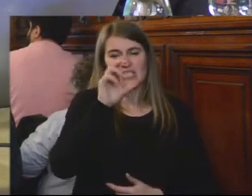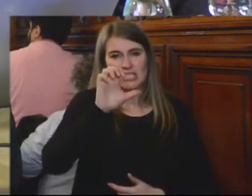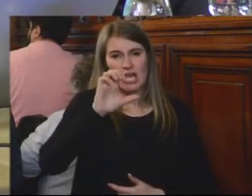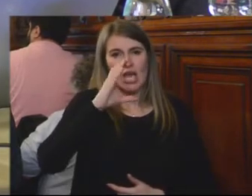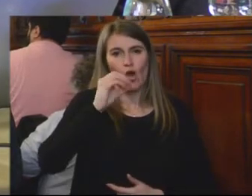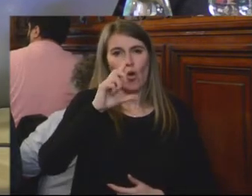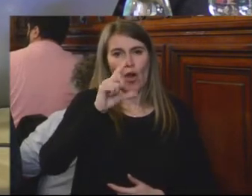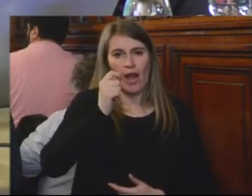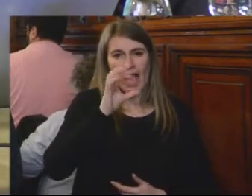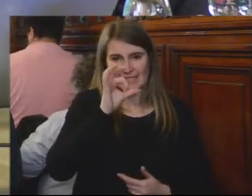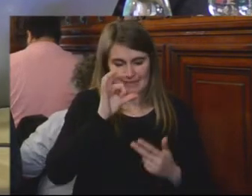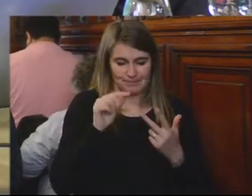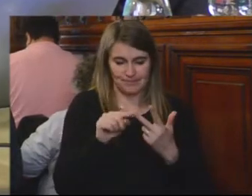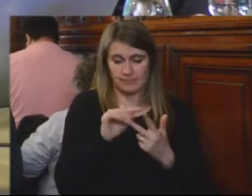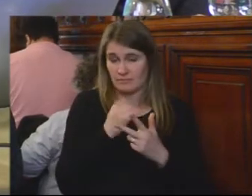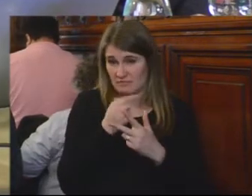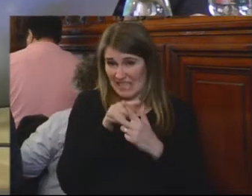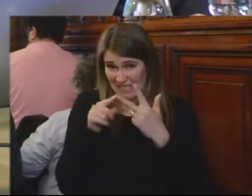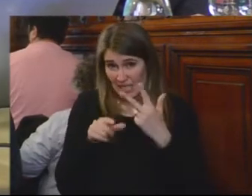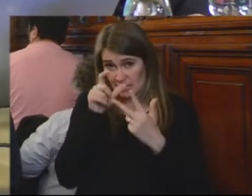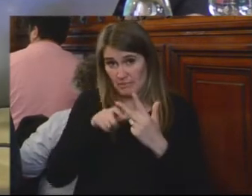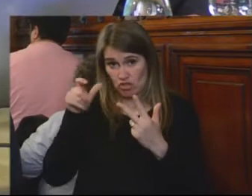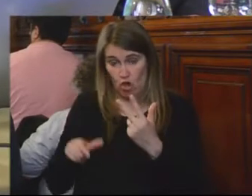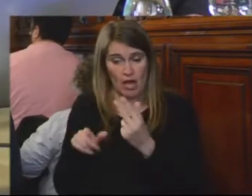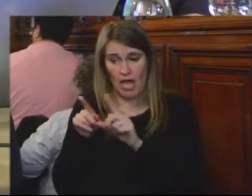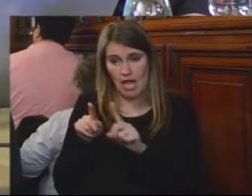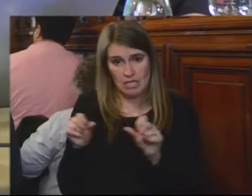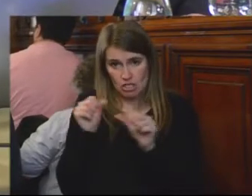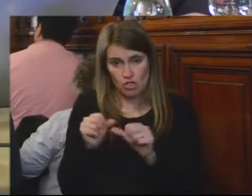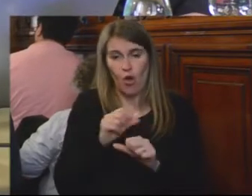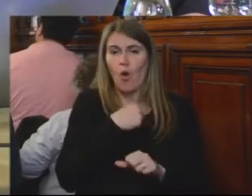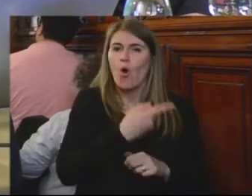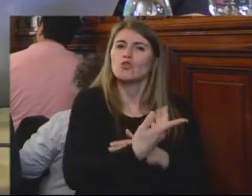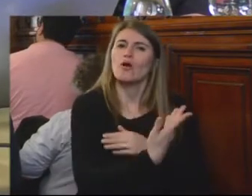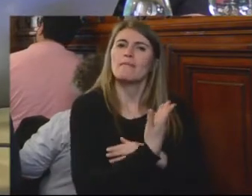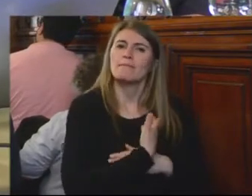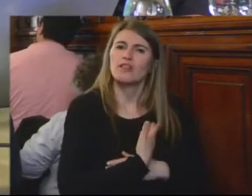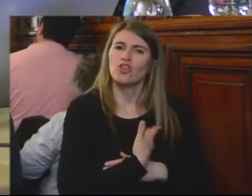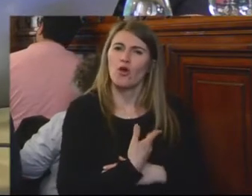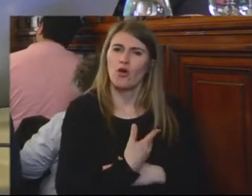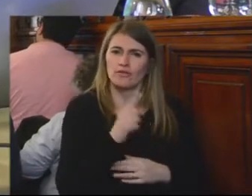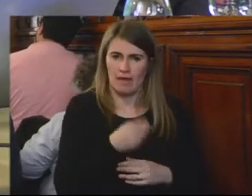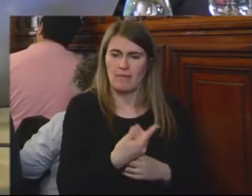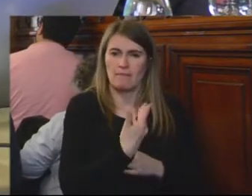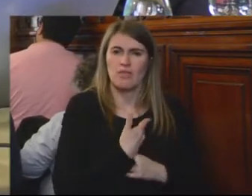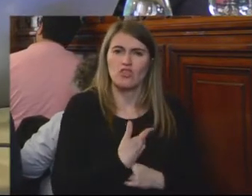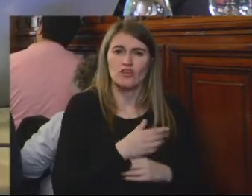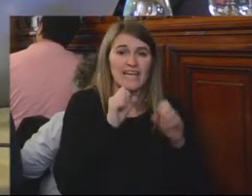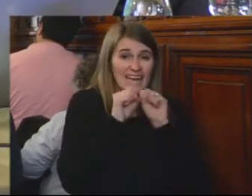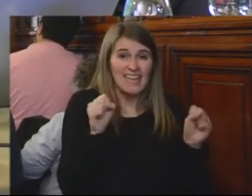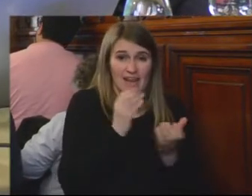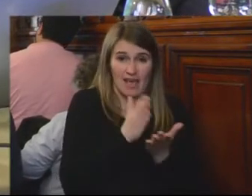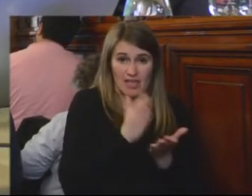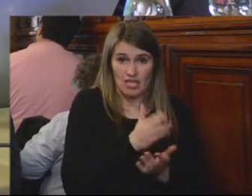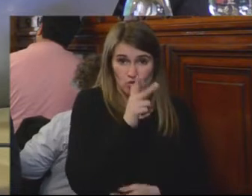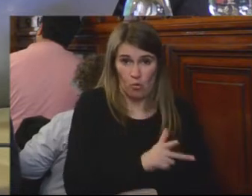mismo también se hizo en relación a el pedido que se encuentra en la vista que se nos corrió a la secretaria de derechos humanos por